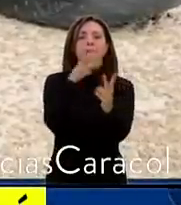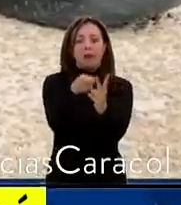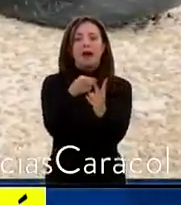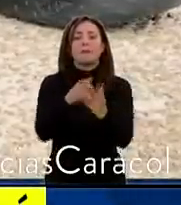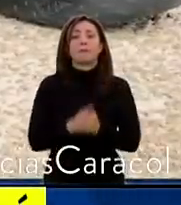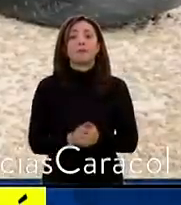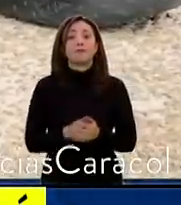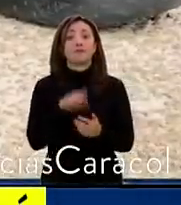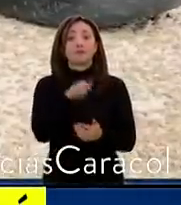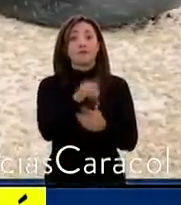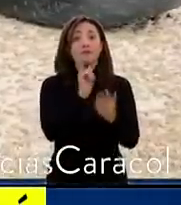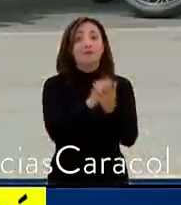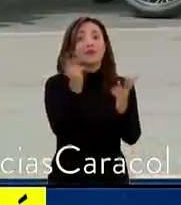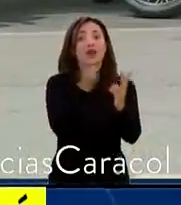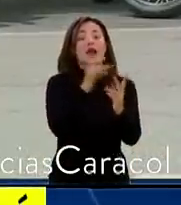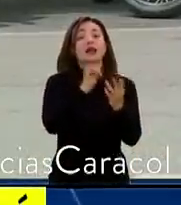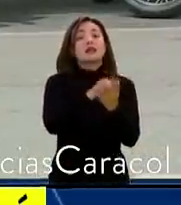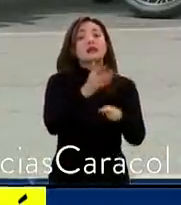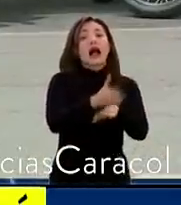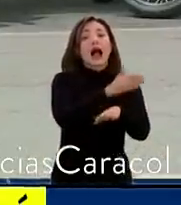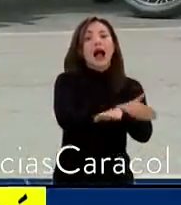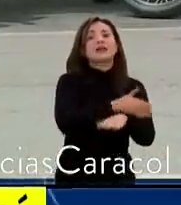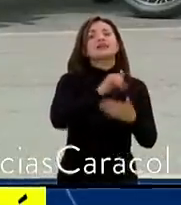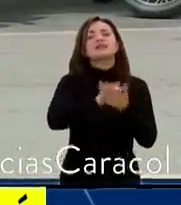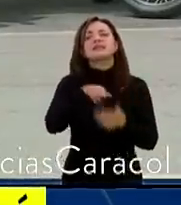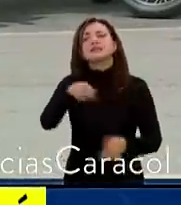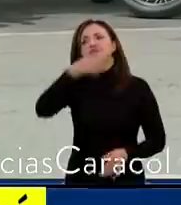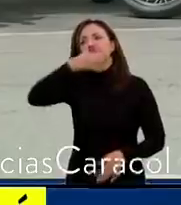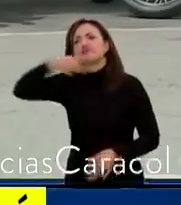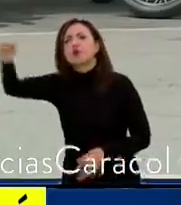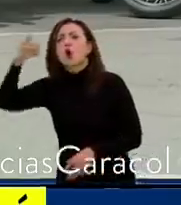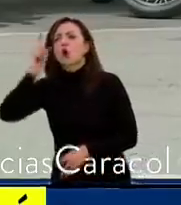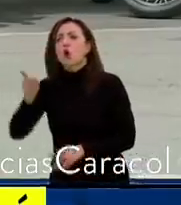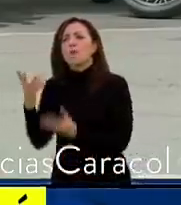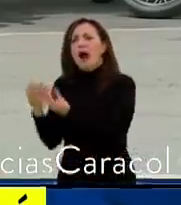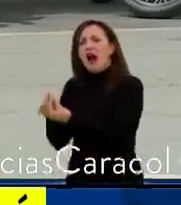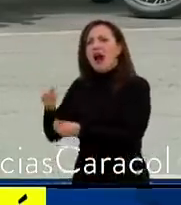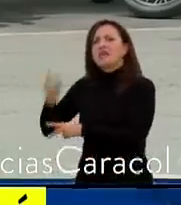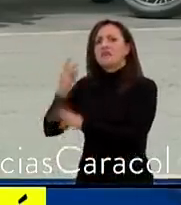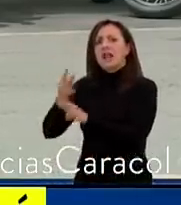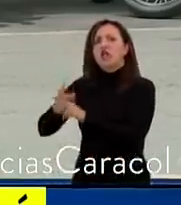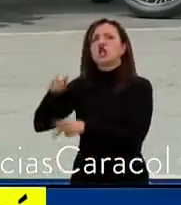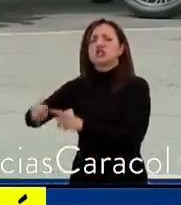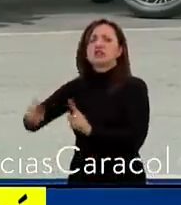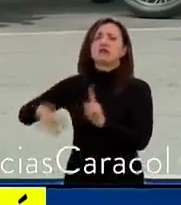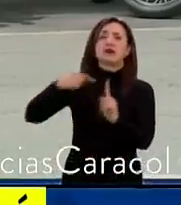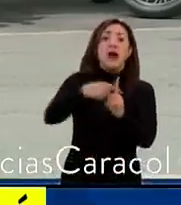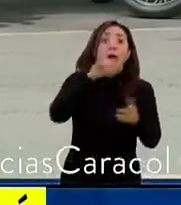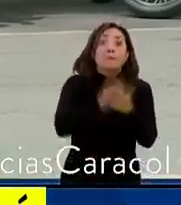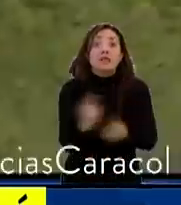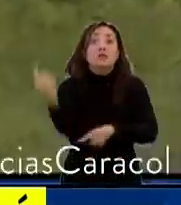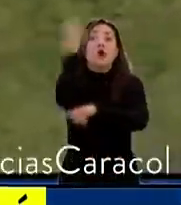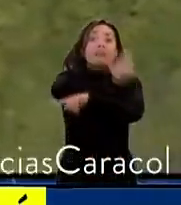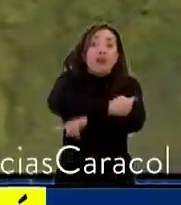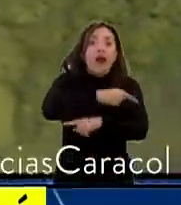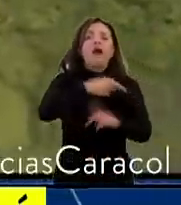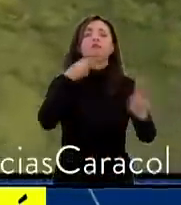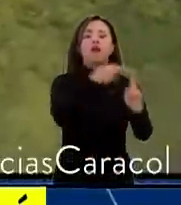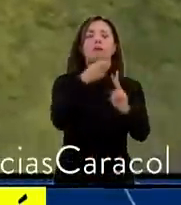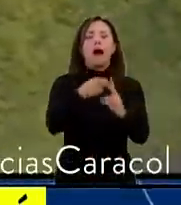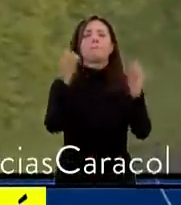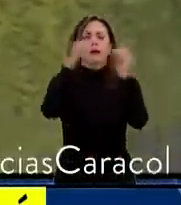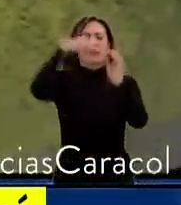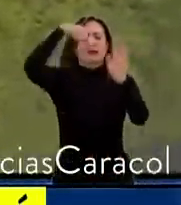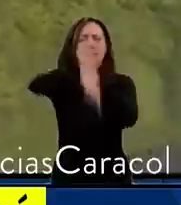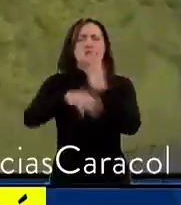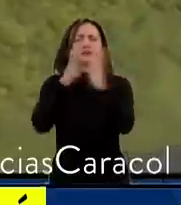día que ellos retiran las denuncias por las amenazas de los grupos armados, ese día desaparecen. Pero para conocer con más detalles